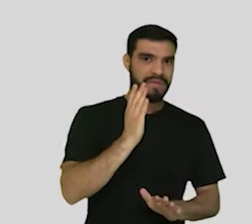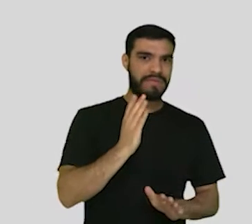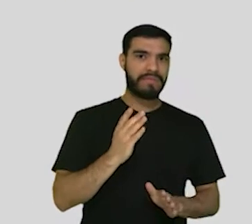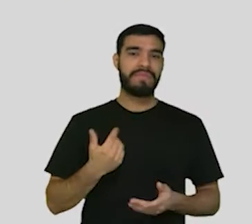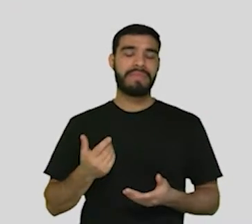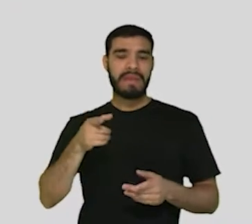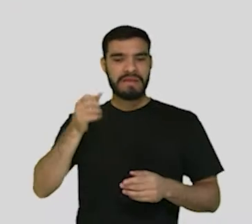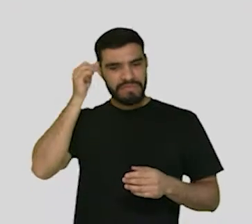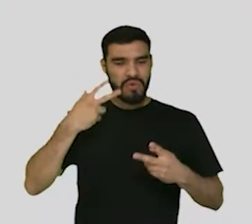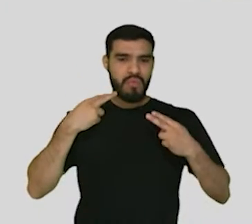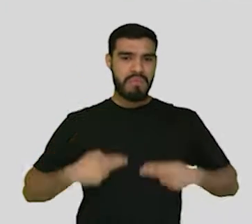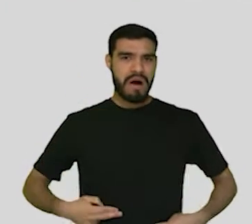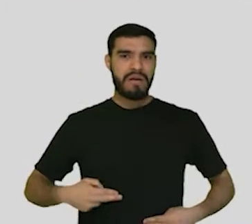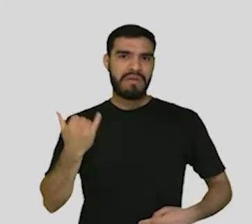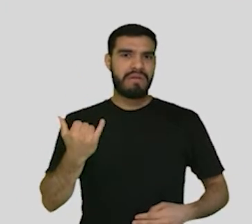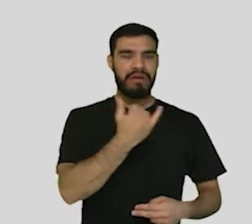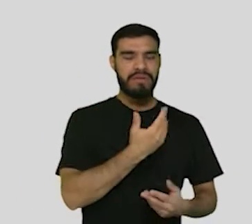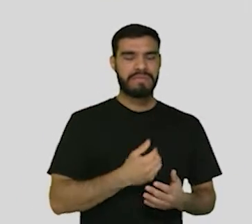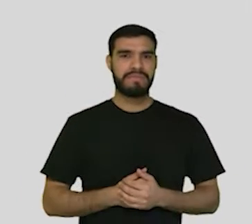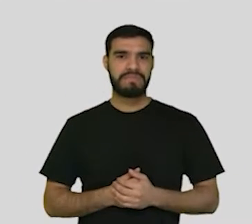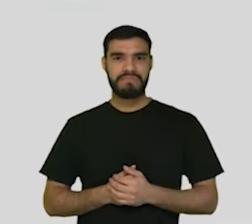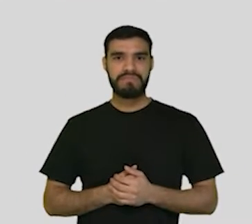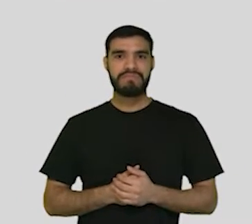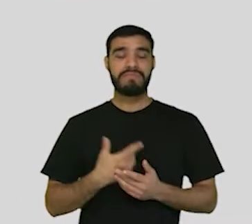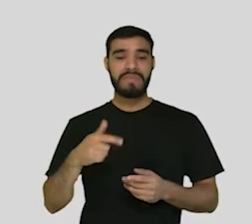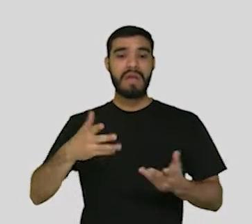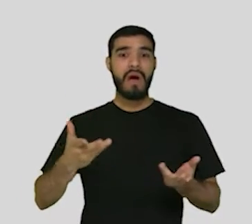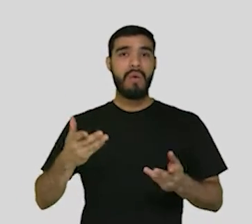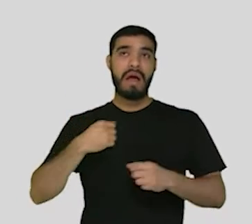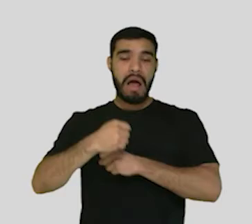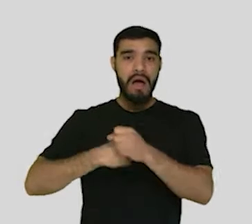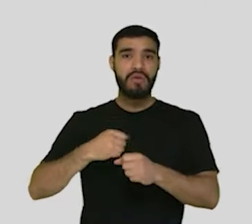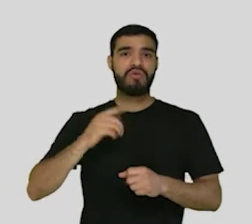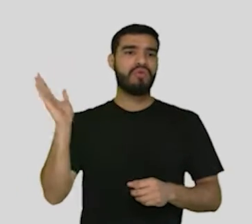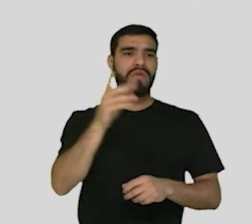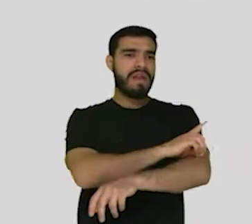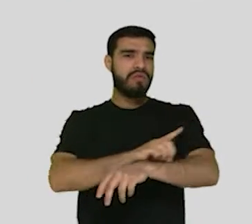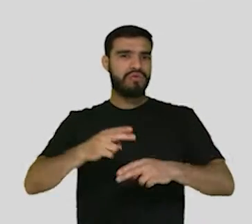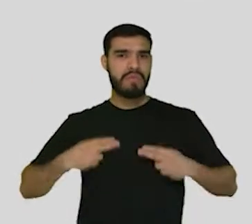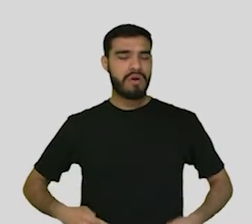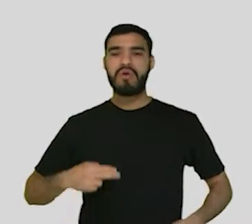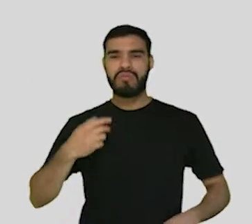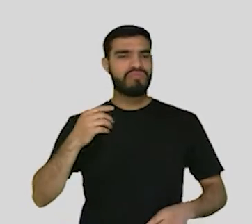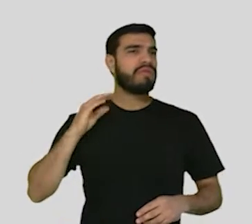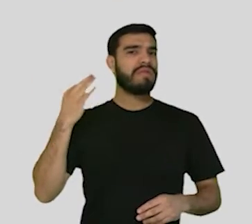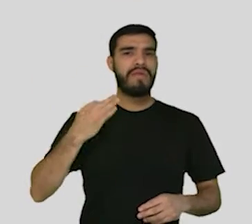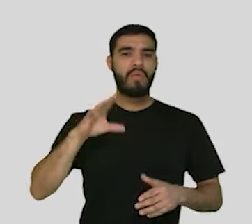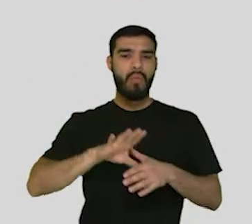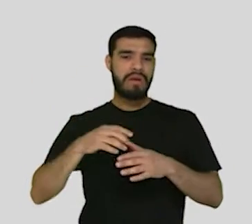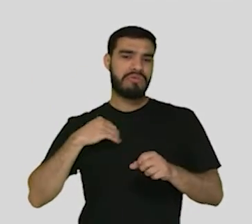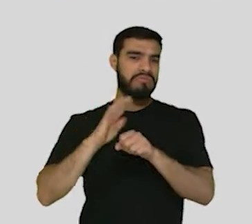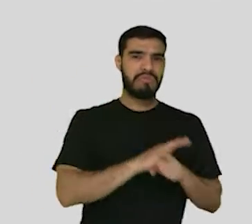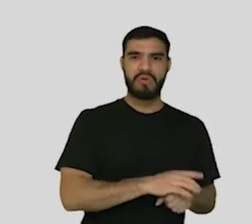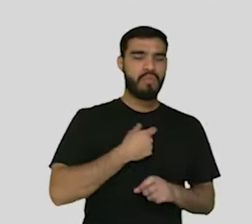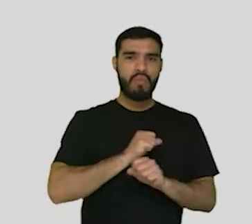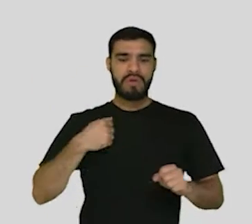güero sapucai va esa pa ore derecho a vei upa esa gua derecho por aja esa yarecova roreco a vei